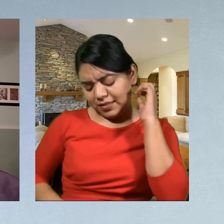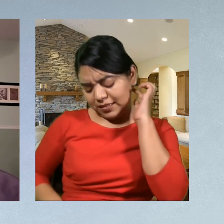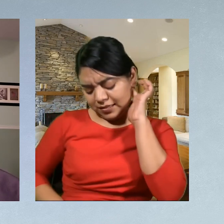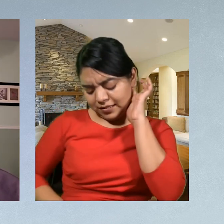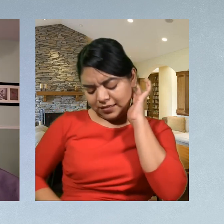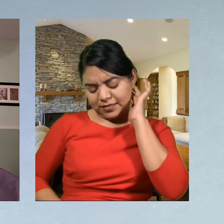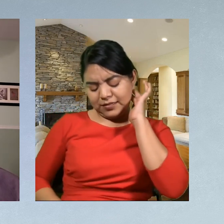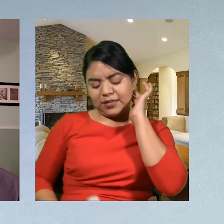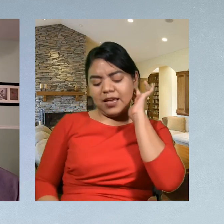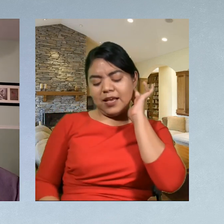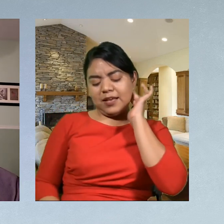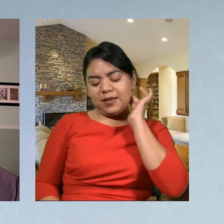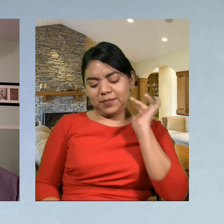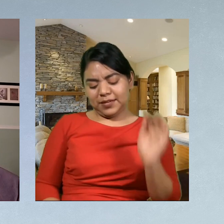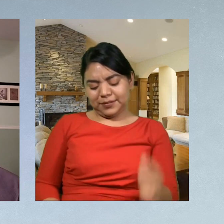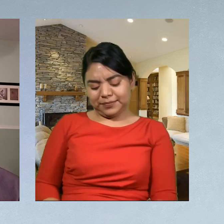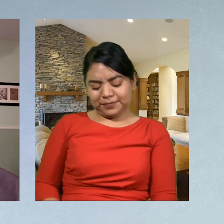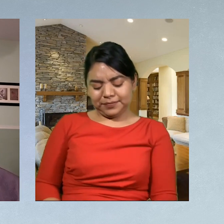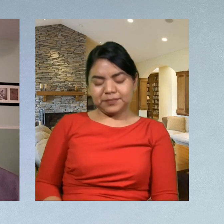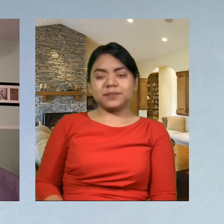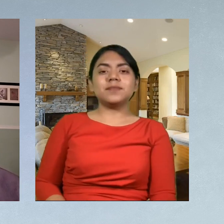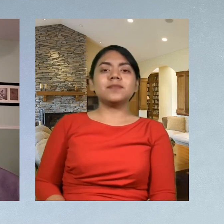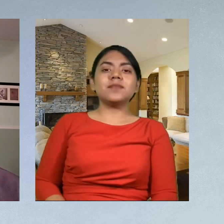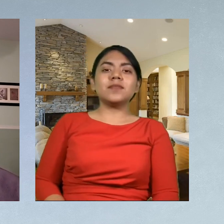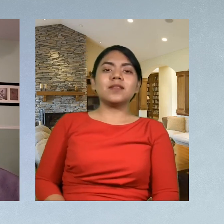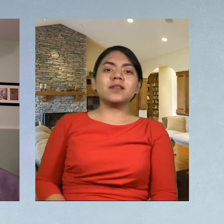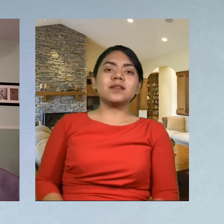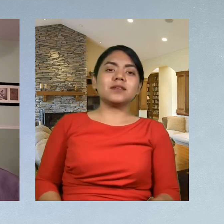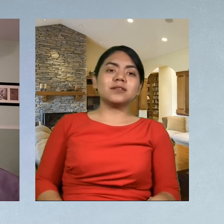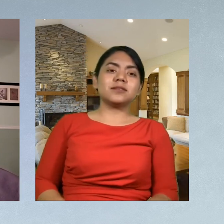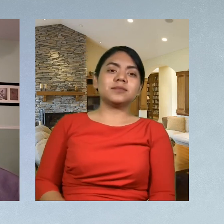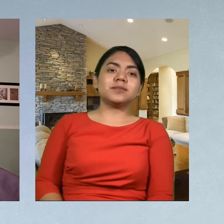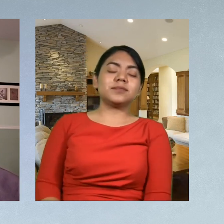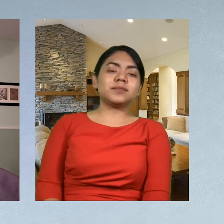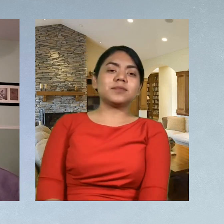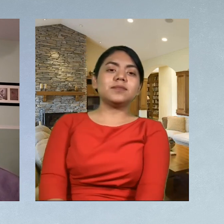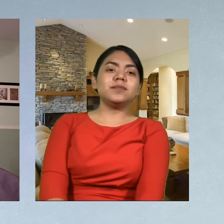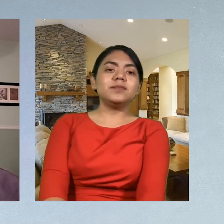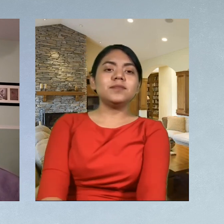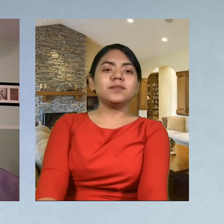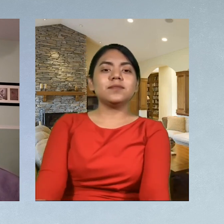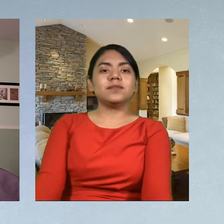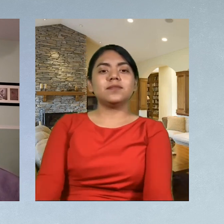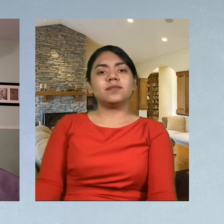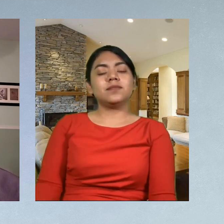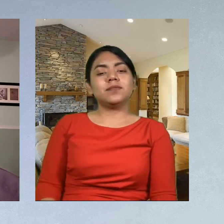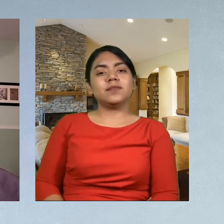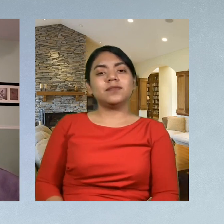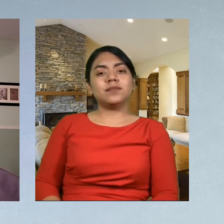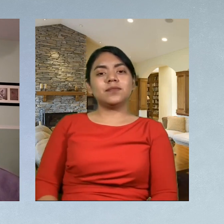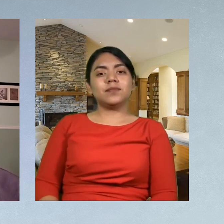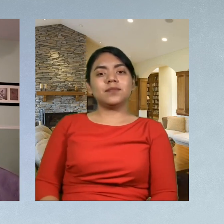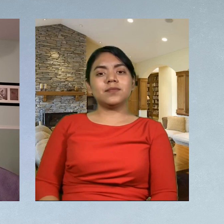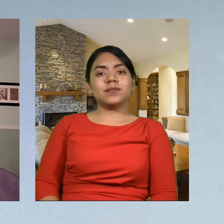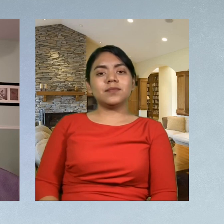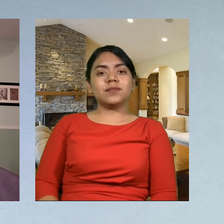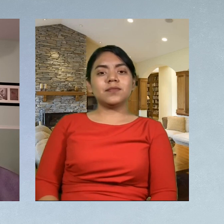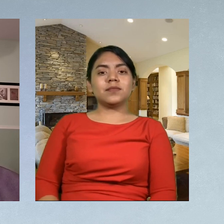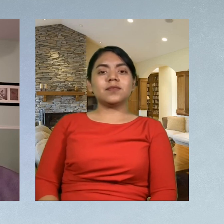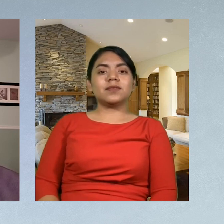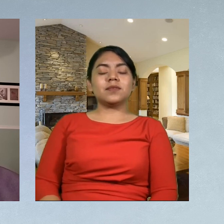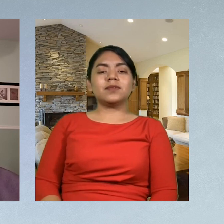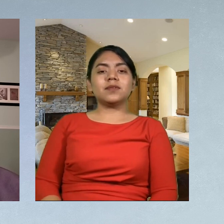Amén y amén. Gracias, Larisa, por esa linda oración, por compartir tus testimonios